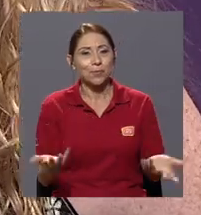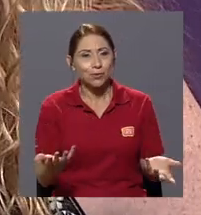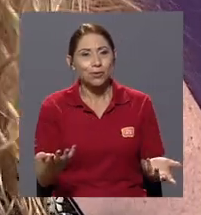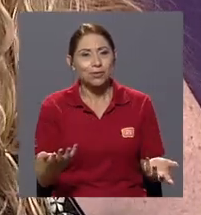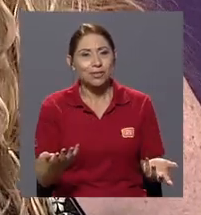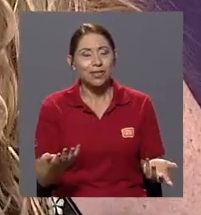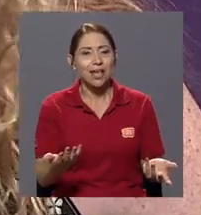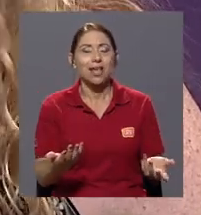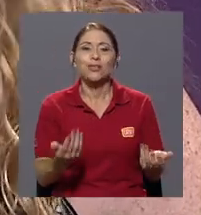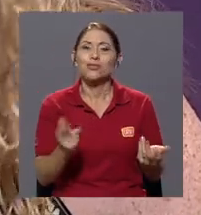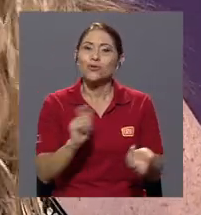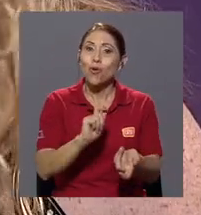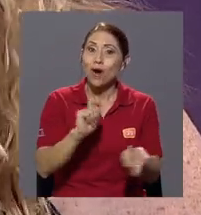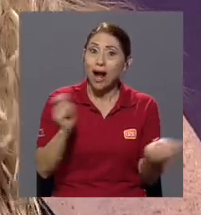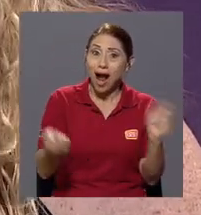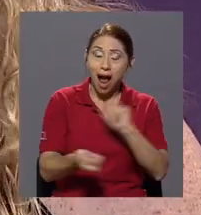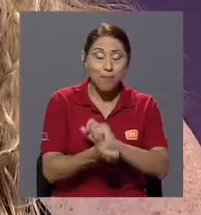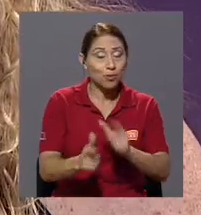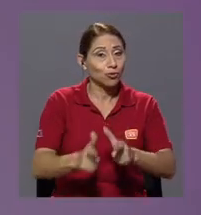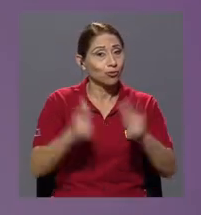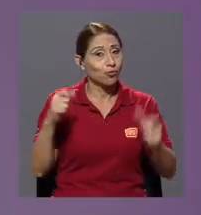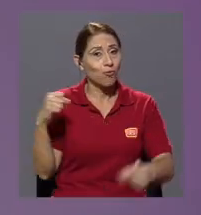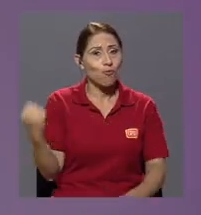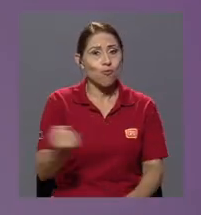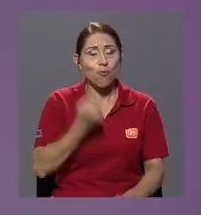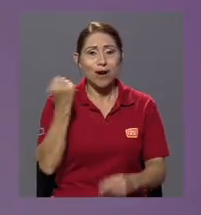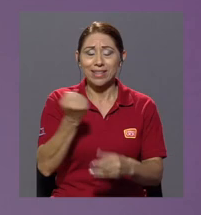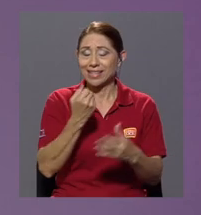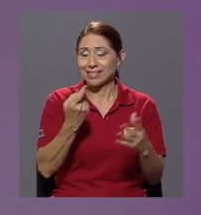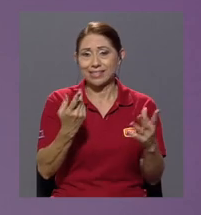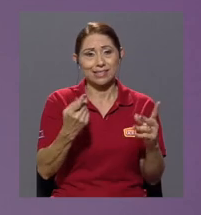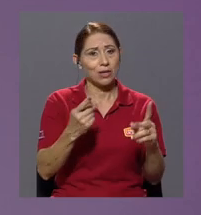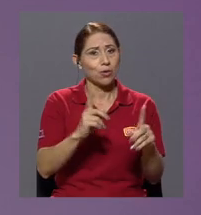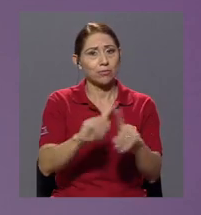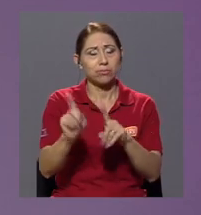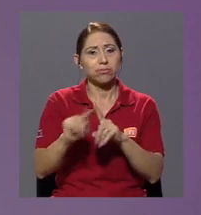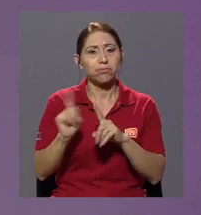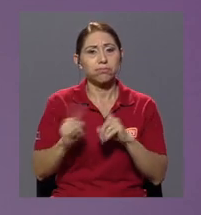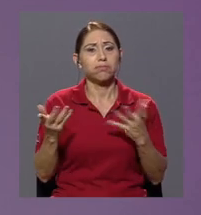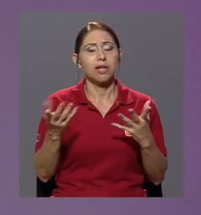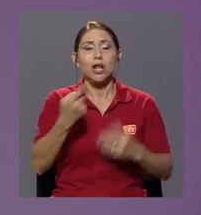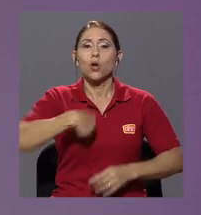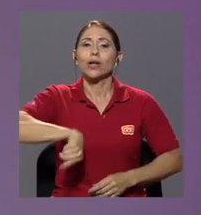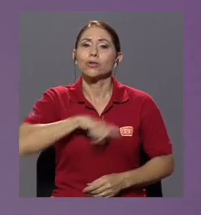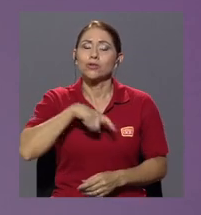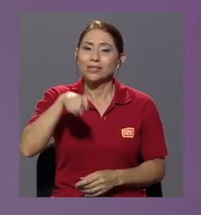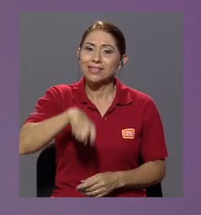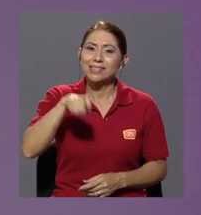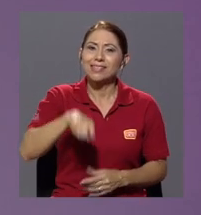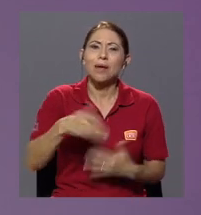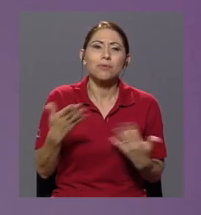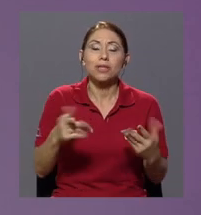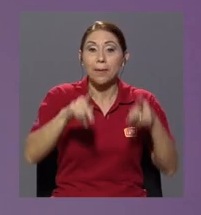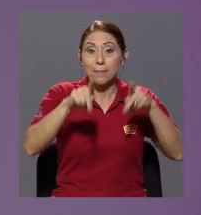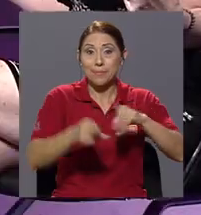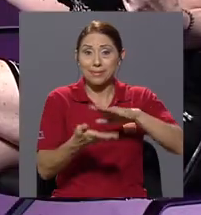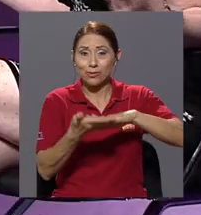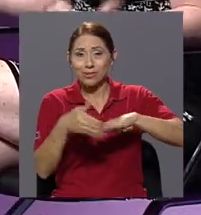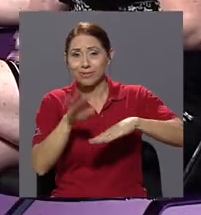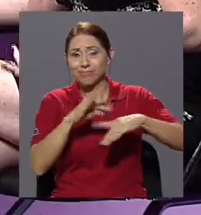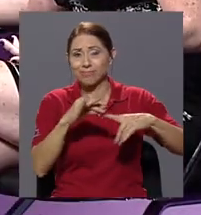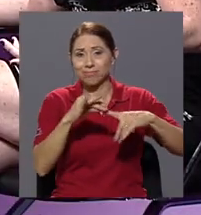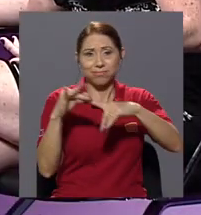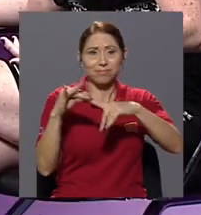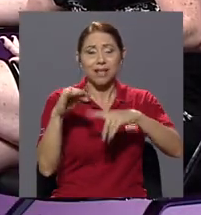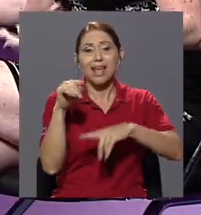esos son cambios muy fuertes en todo sentido verdad y lo que necesitamos son expertos en